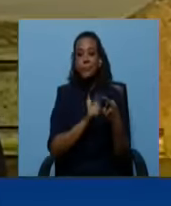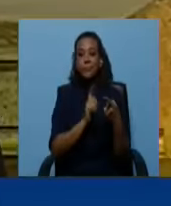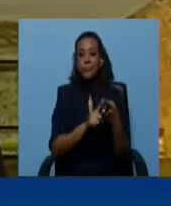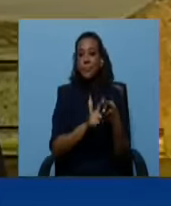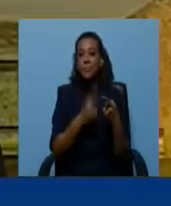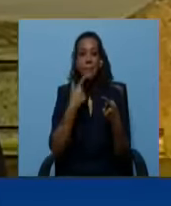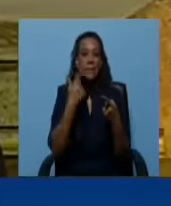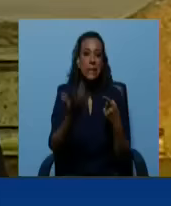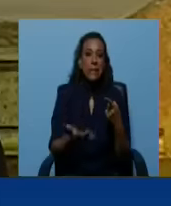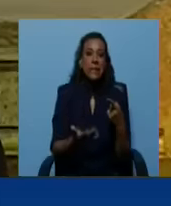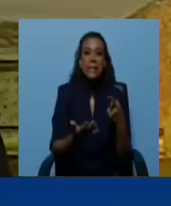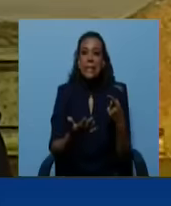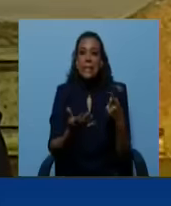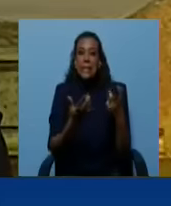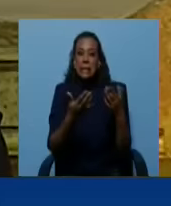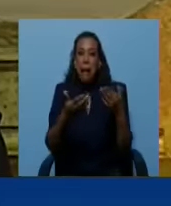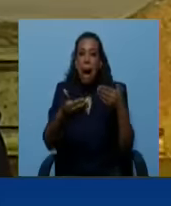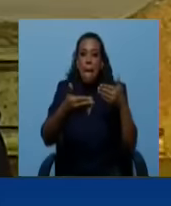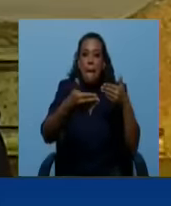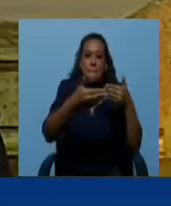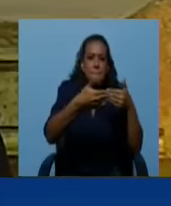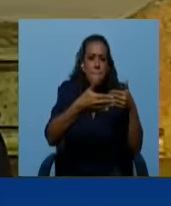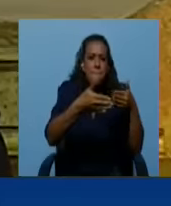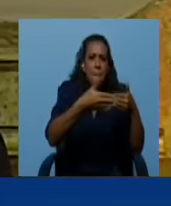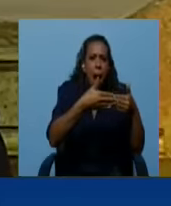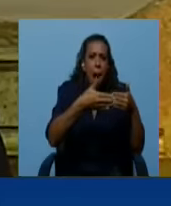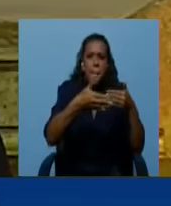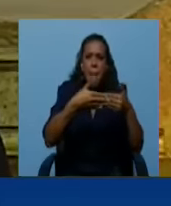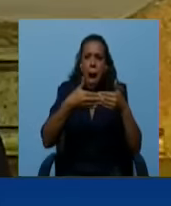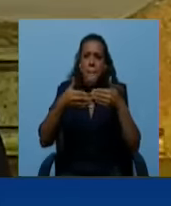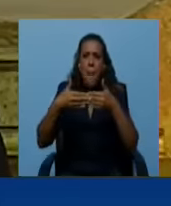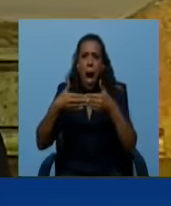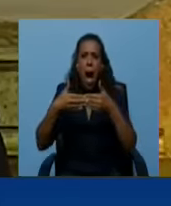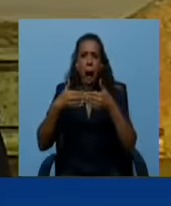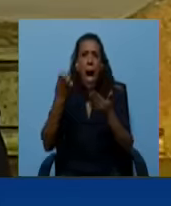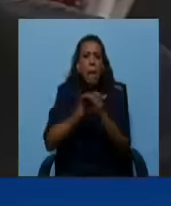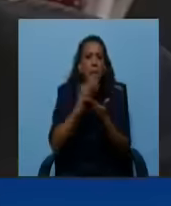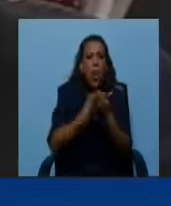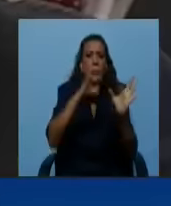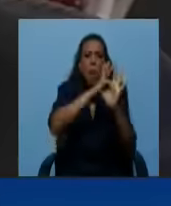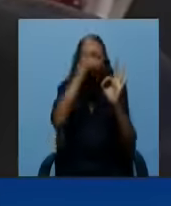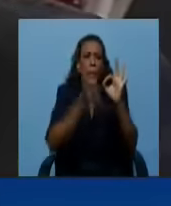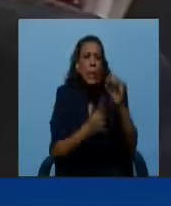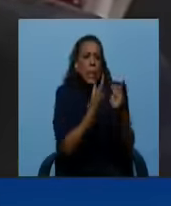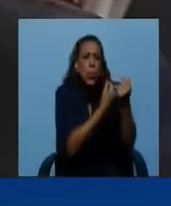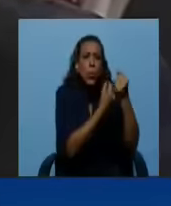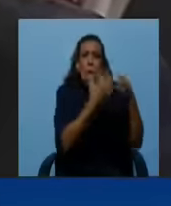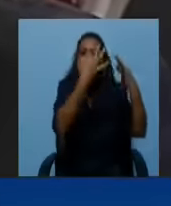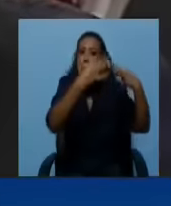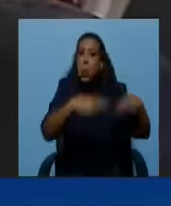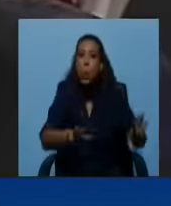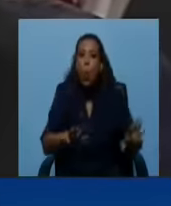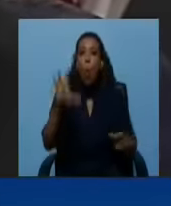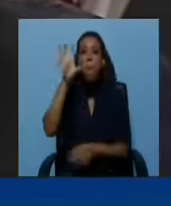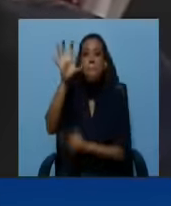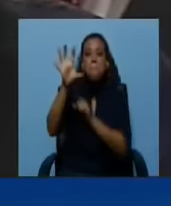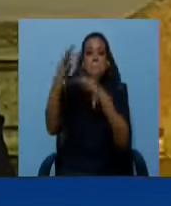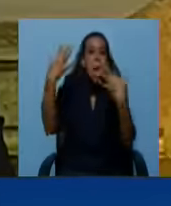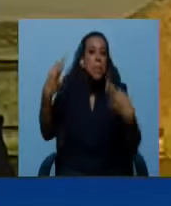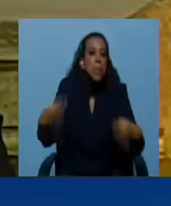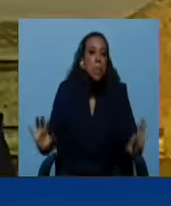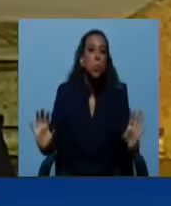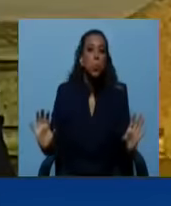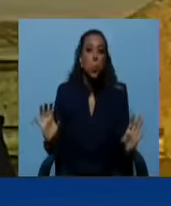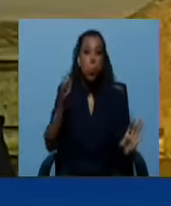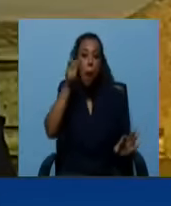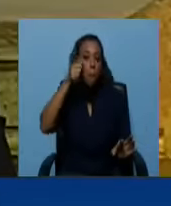nos fueron cerrando todos los mecanismos de financiamiento natural de un país en